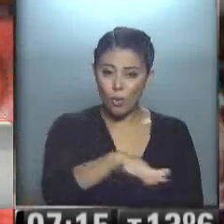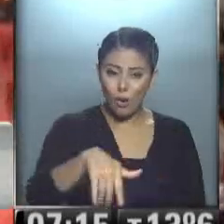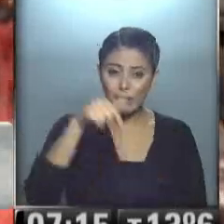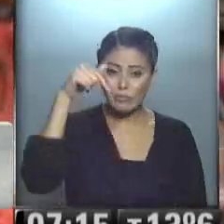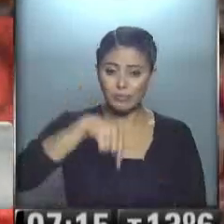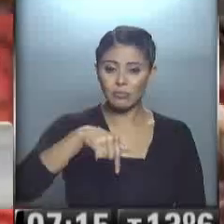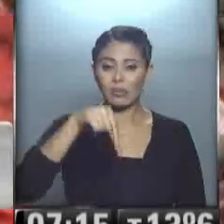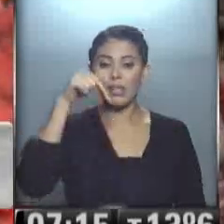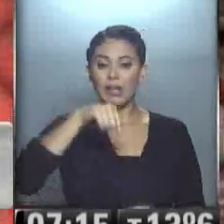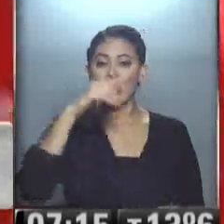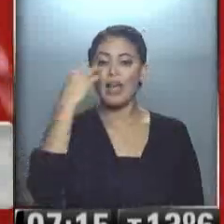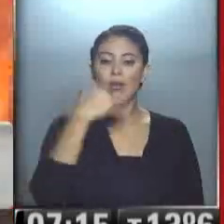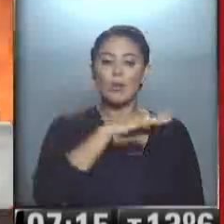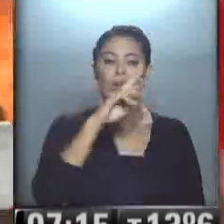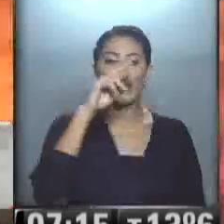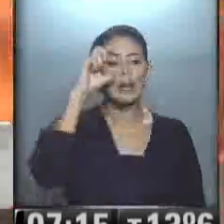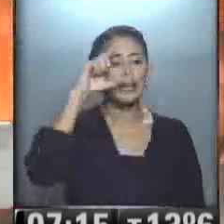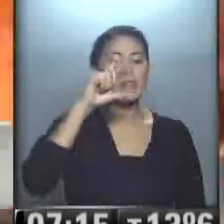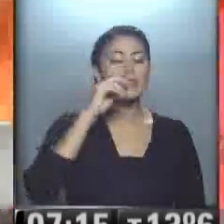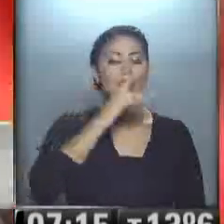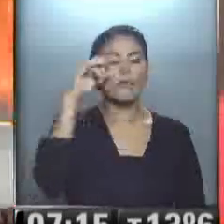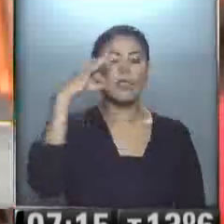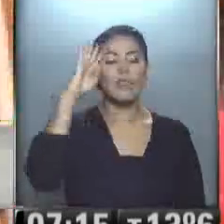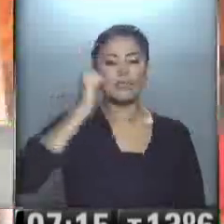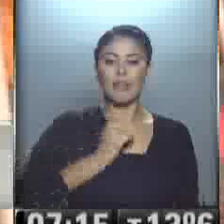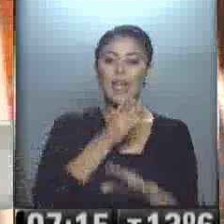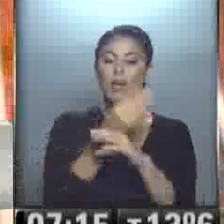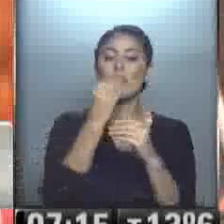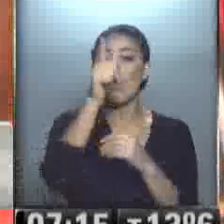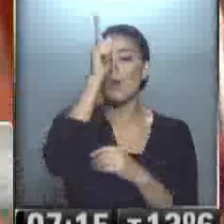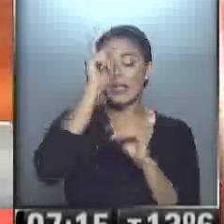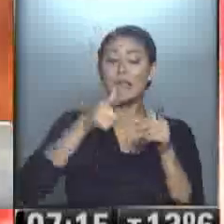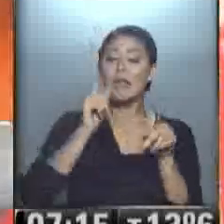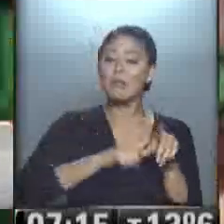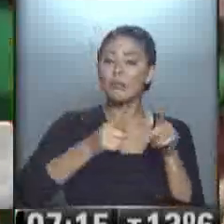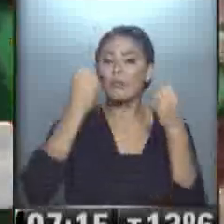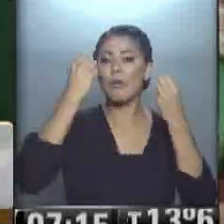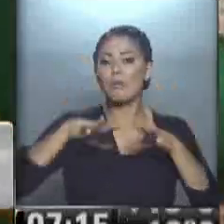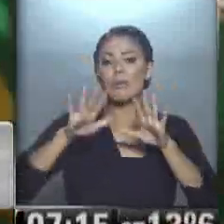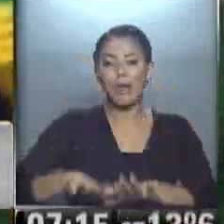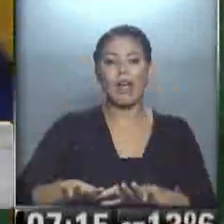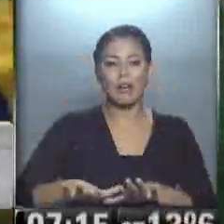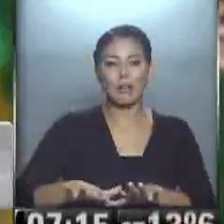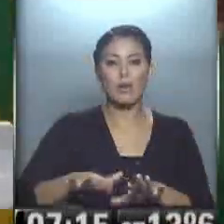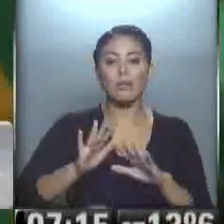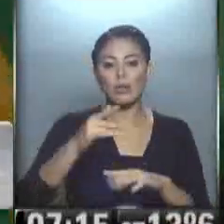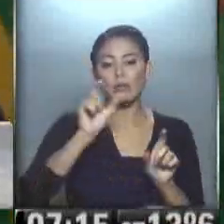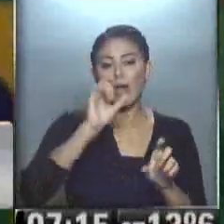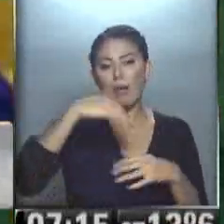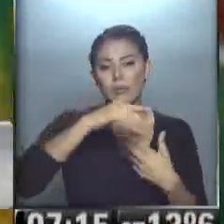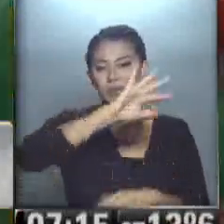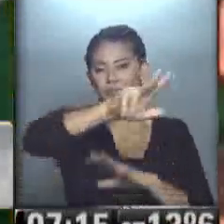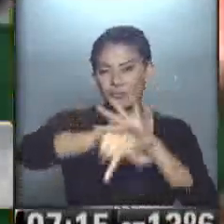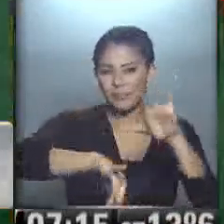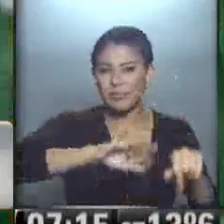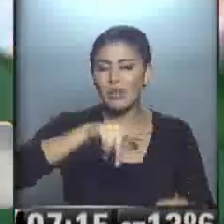Recife, donde debió acudir la Fuerza Nacional porque la policía además comenzó una huelga y esto derivó en saqueos.